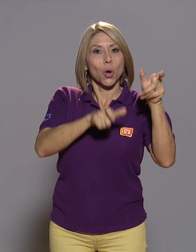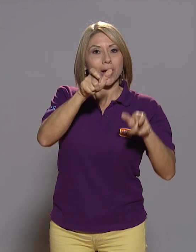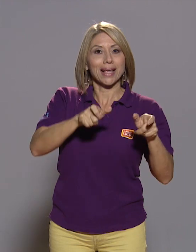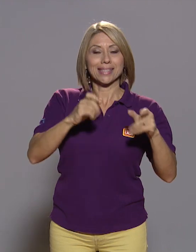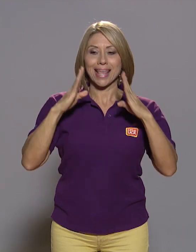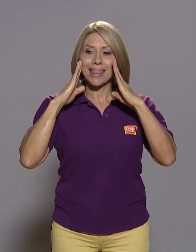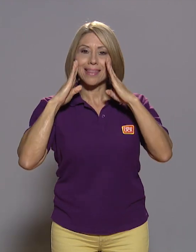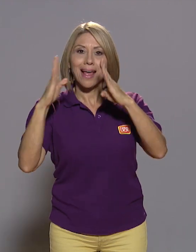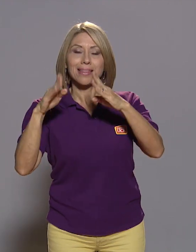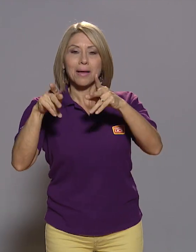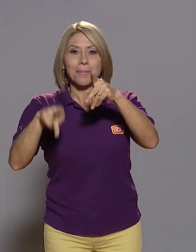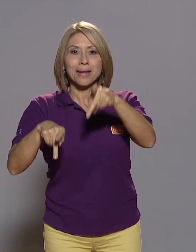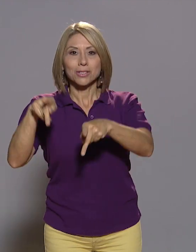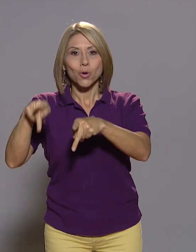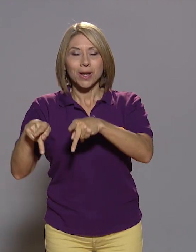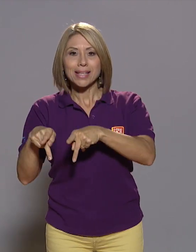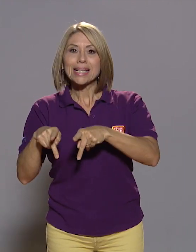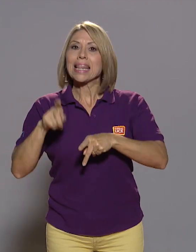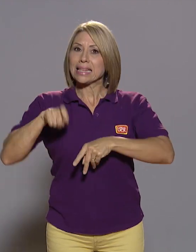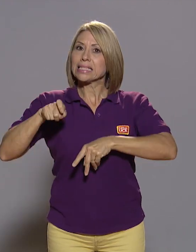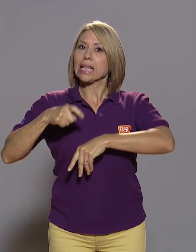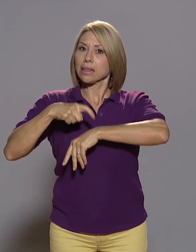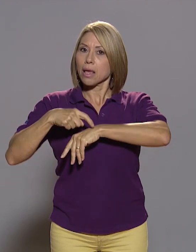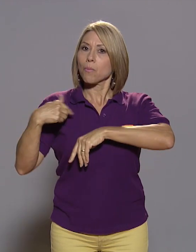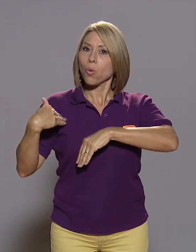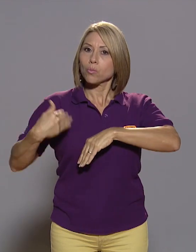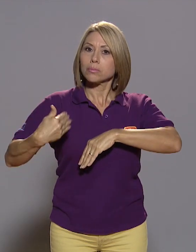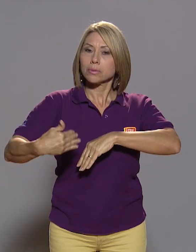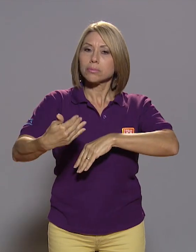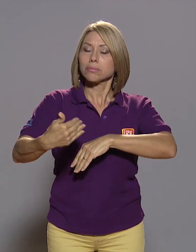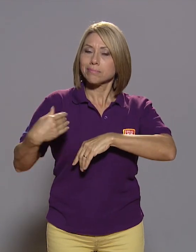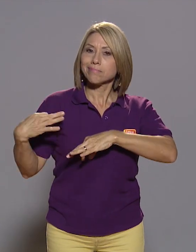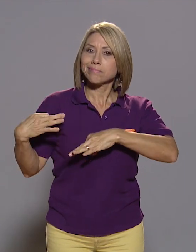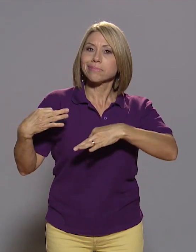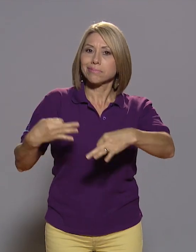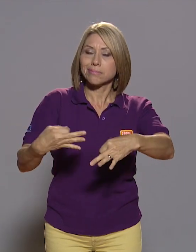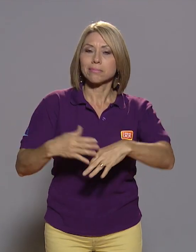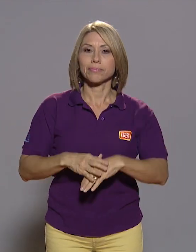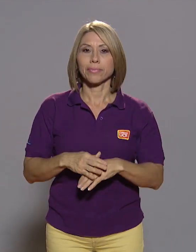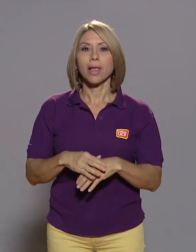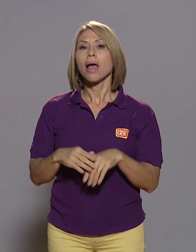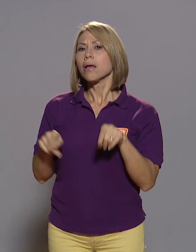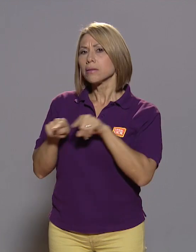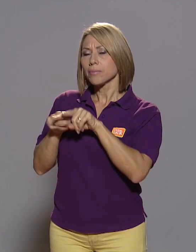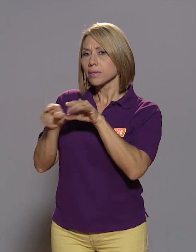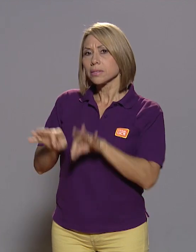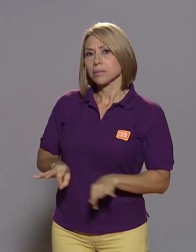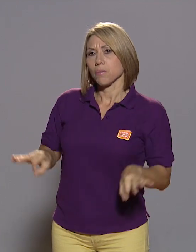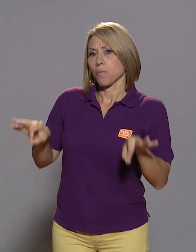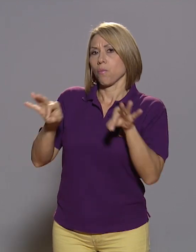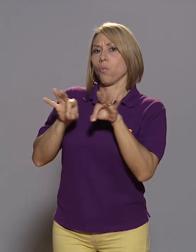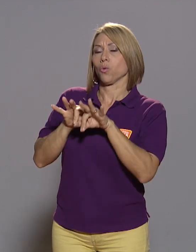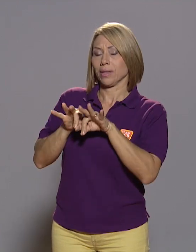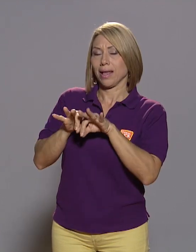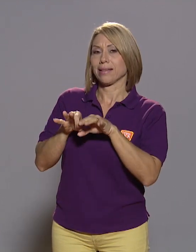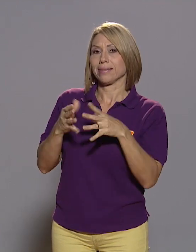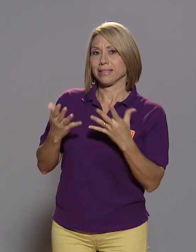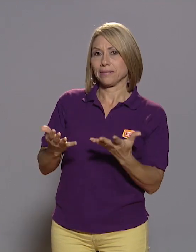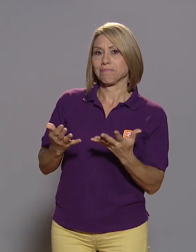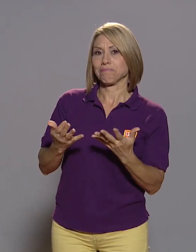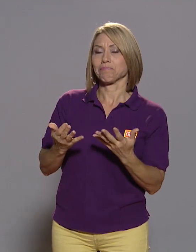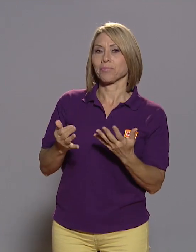llevar su tiempo. María Eugenia, también aquí es importante, y lo mencionábamos hace un